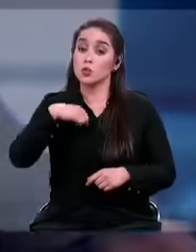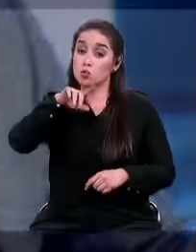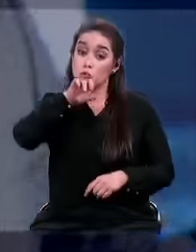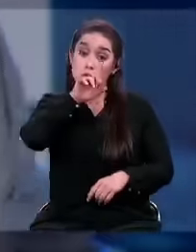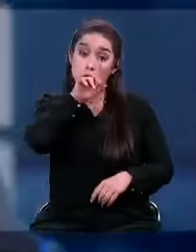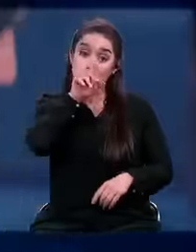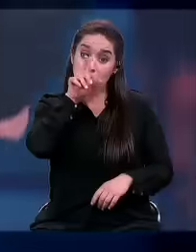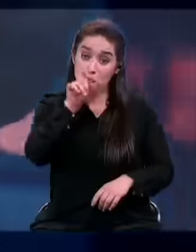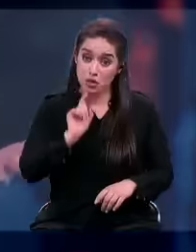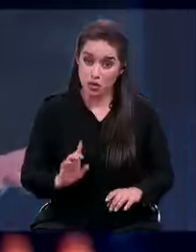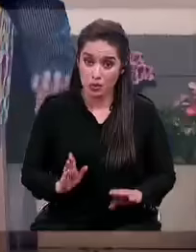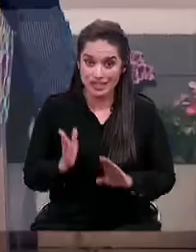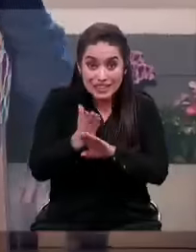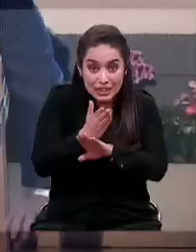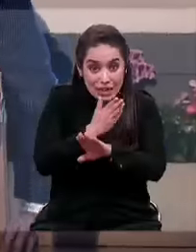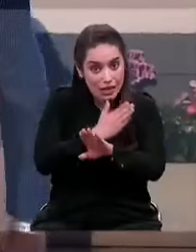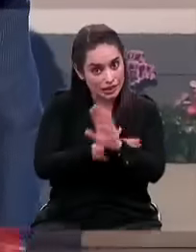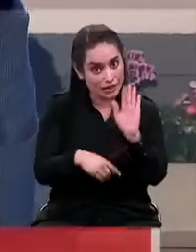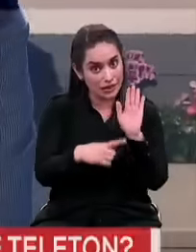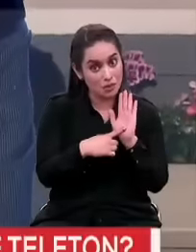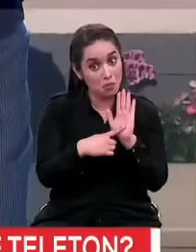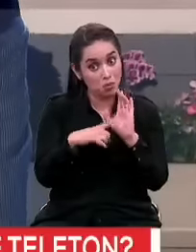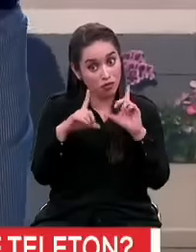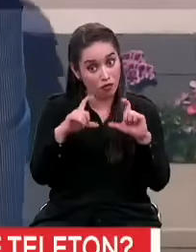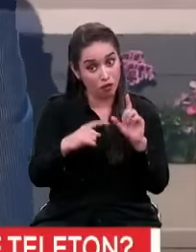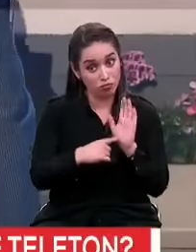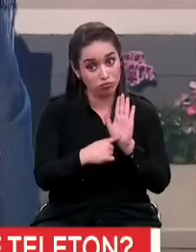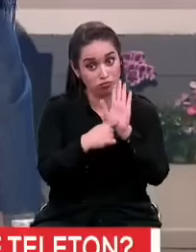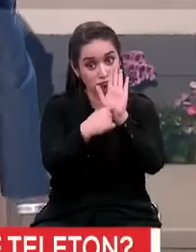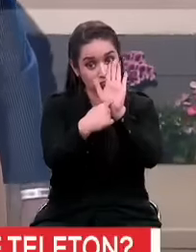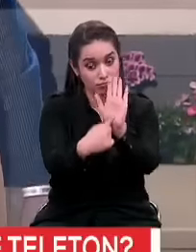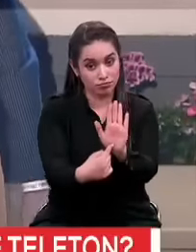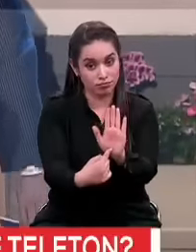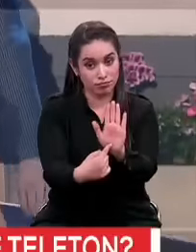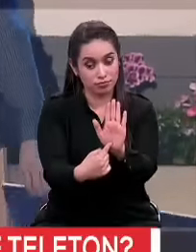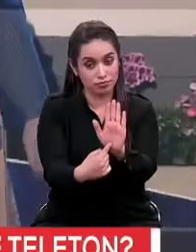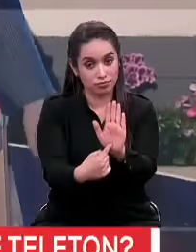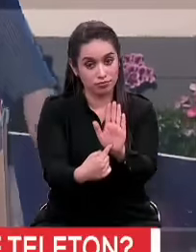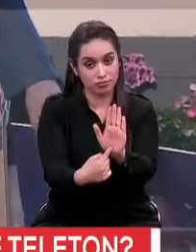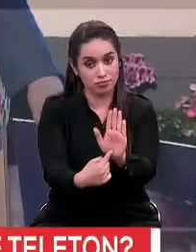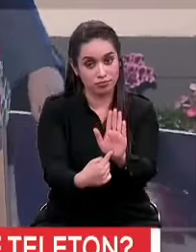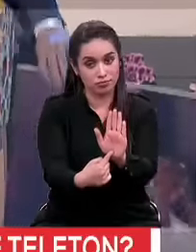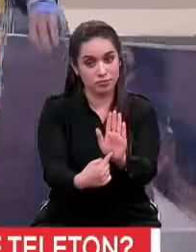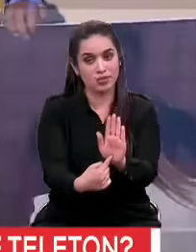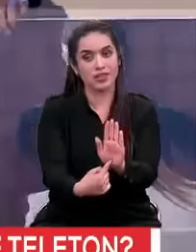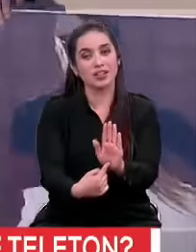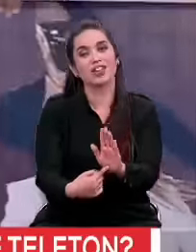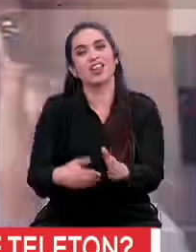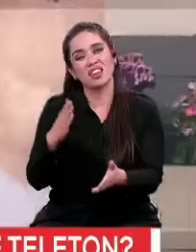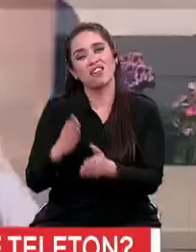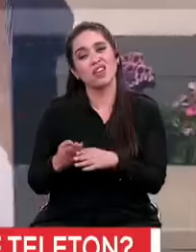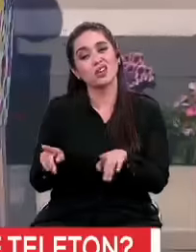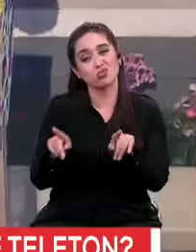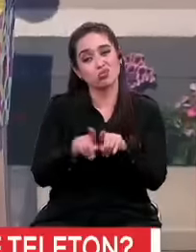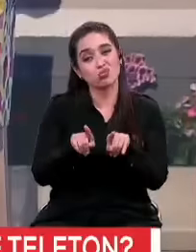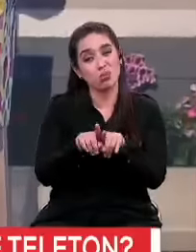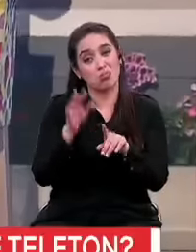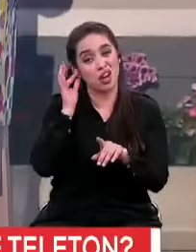¿ya? Antes le quiero mostrar esta fotografía que tenía que estar su hermana y me la voy a mostrar a usted.